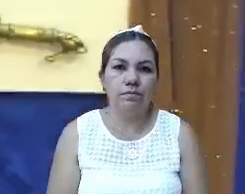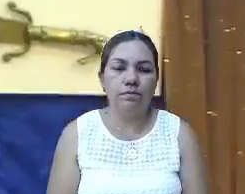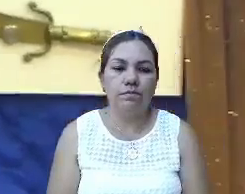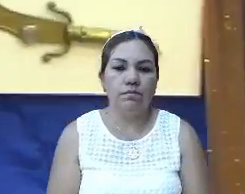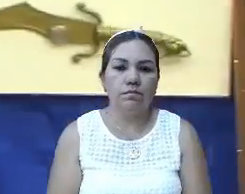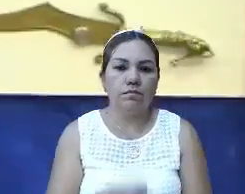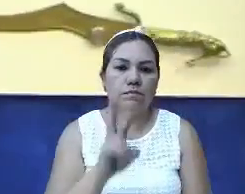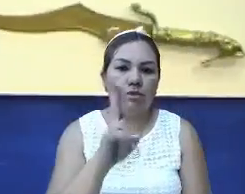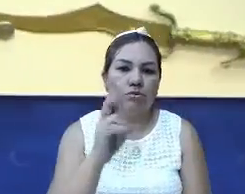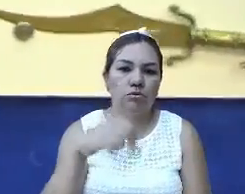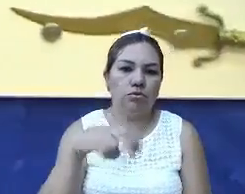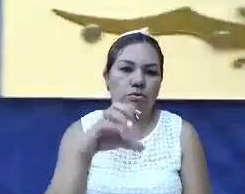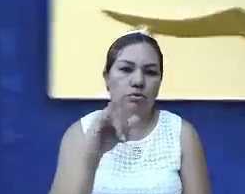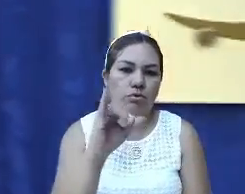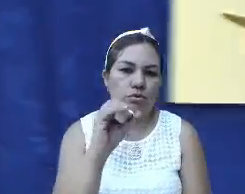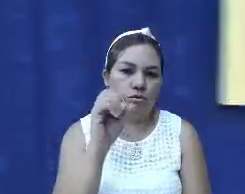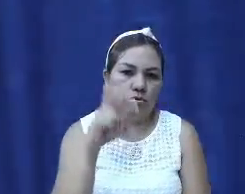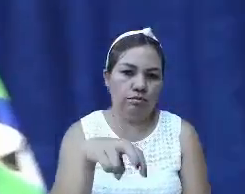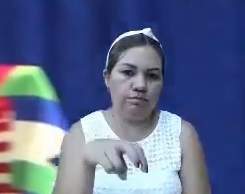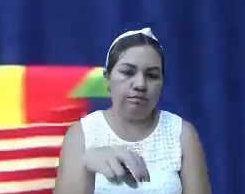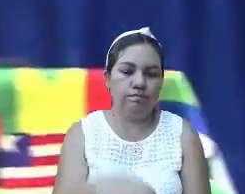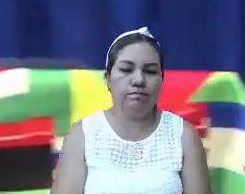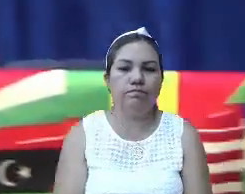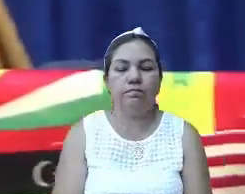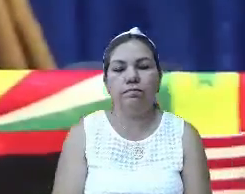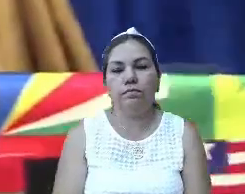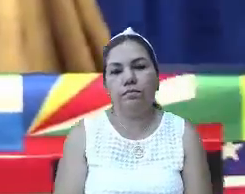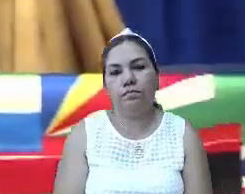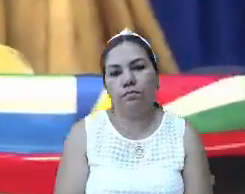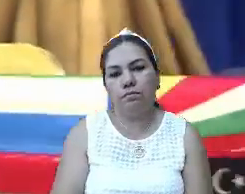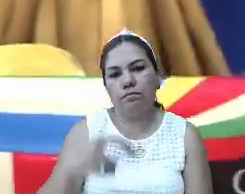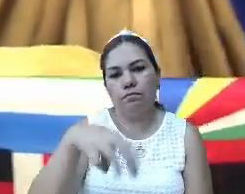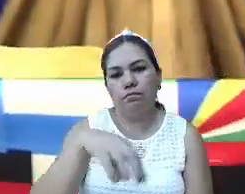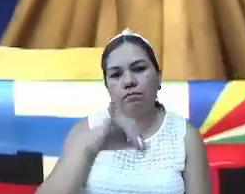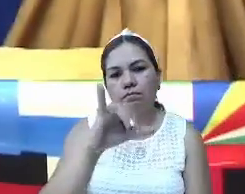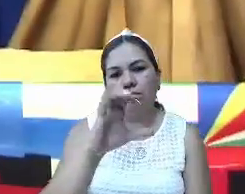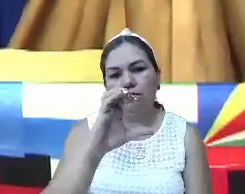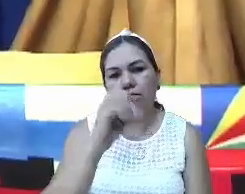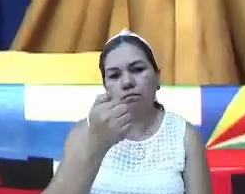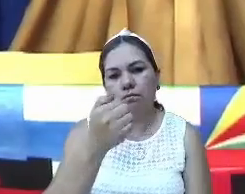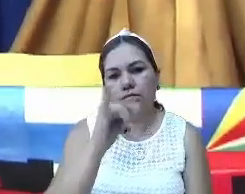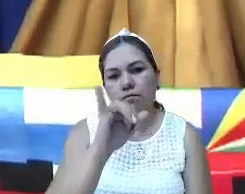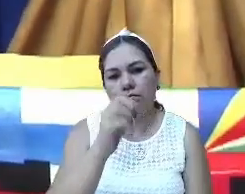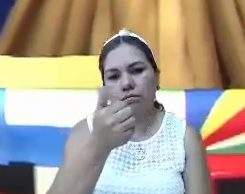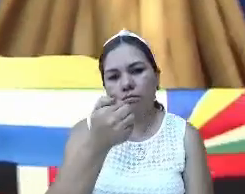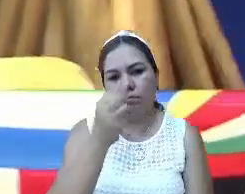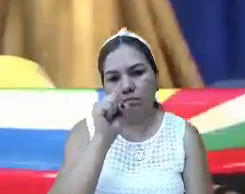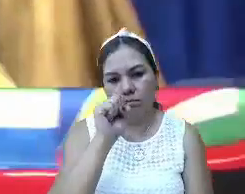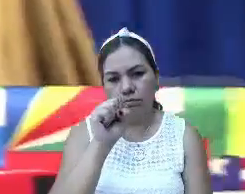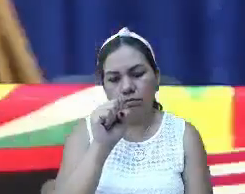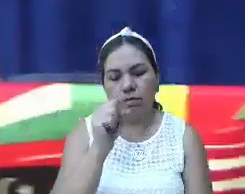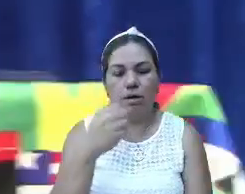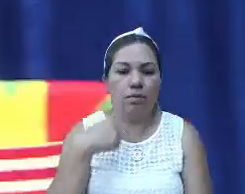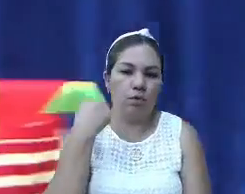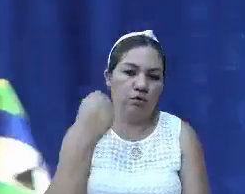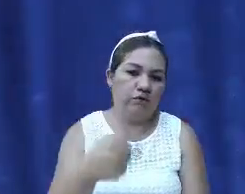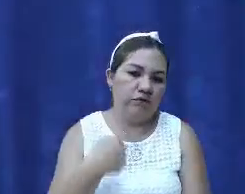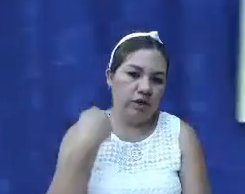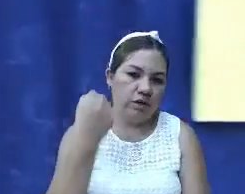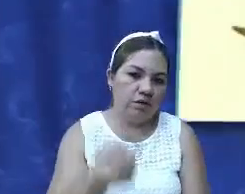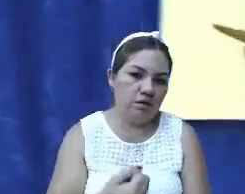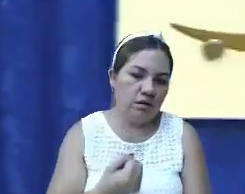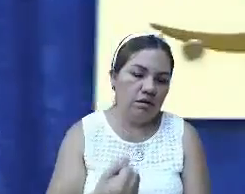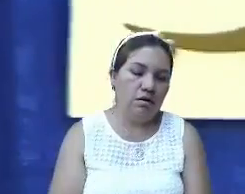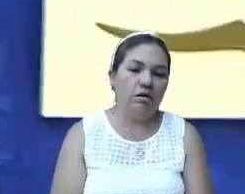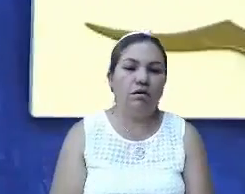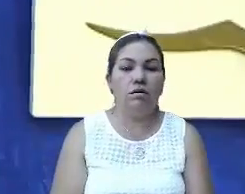La unción de Micaías, me hablaba el Señor. La unción del asfalto y la brea. Micaías era un profeta. Usted lo puede